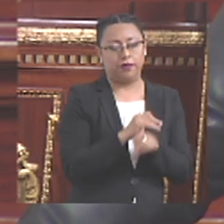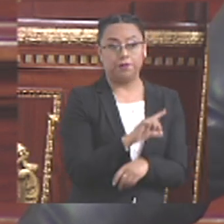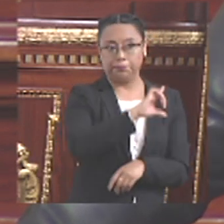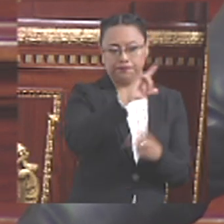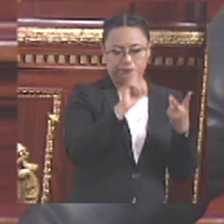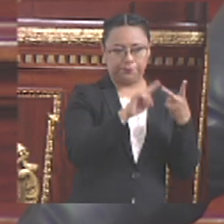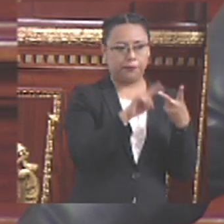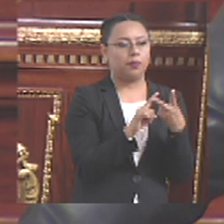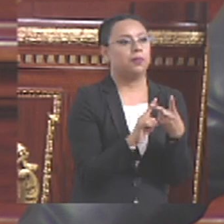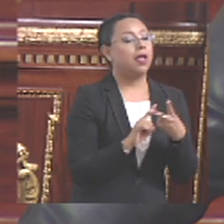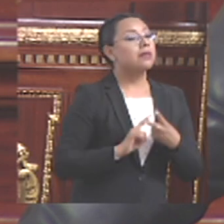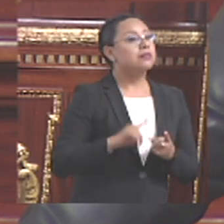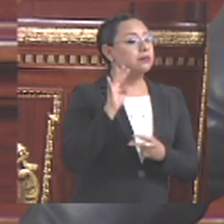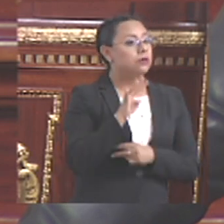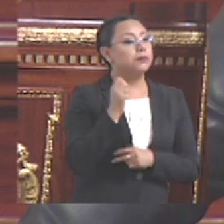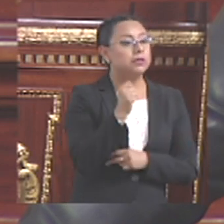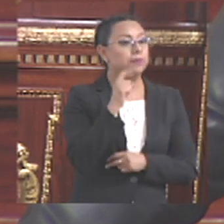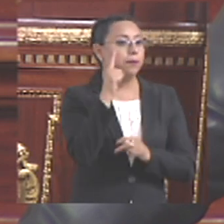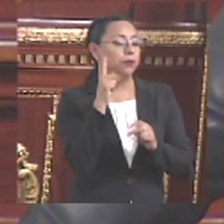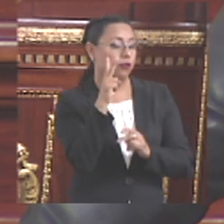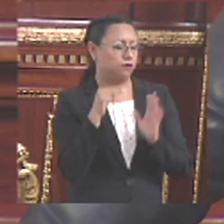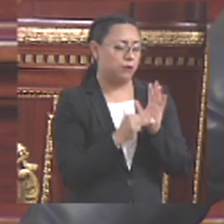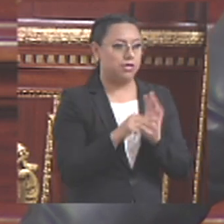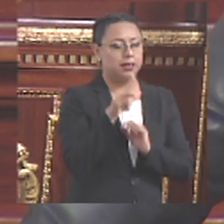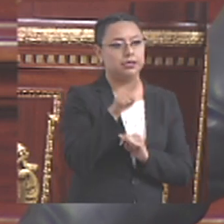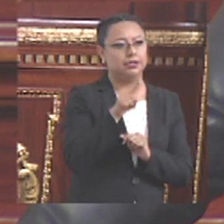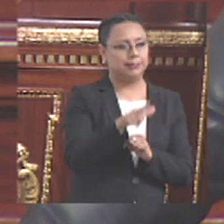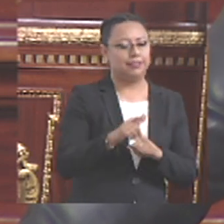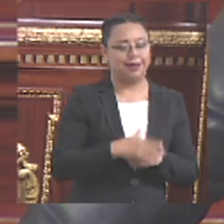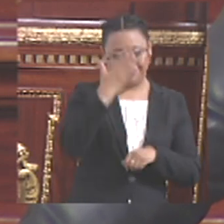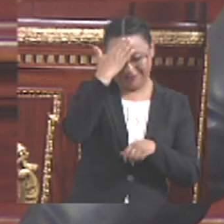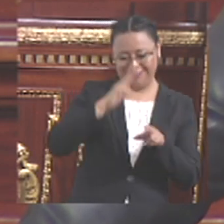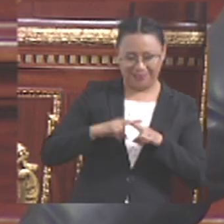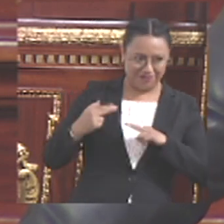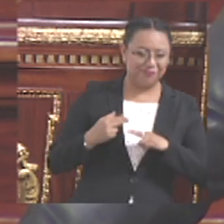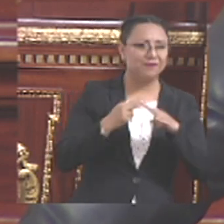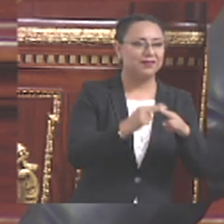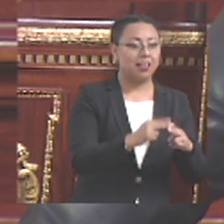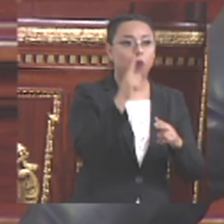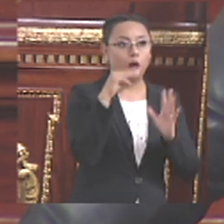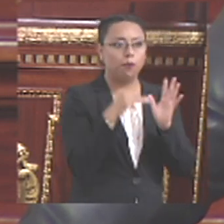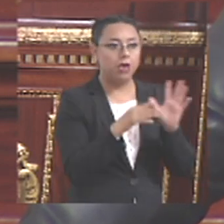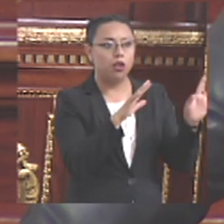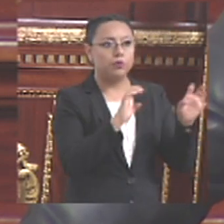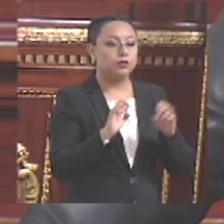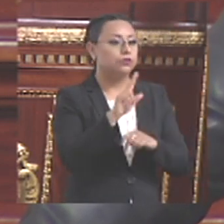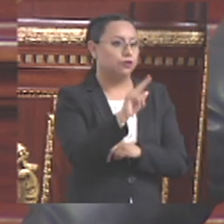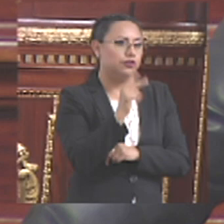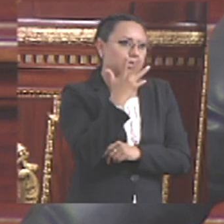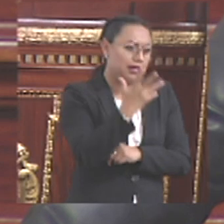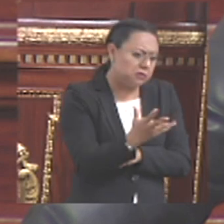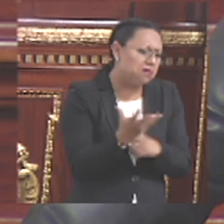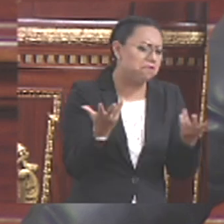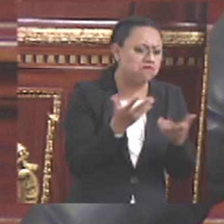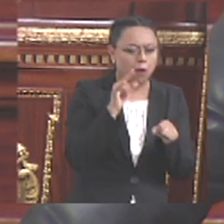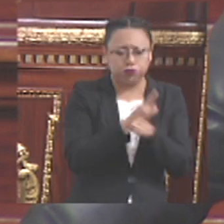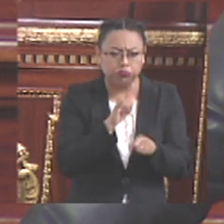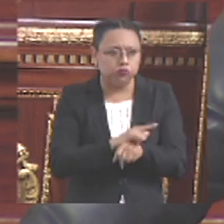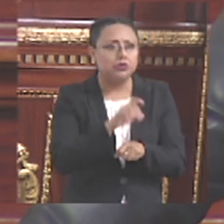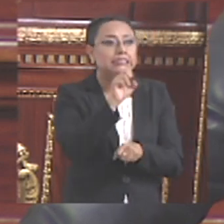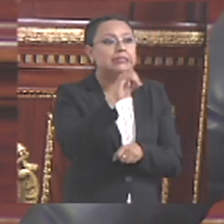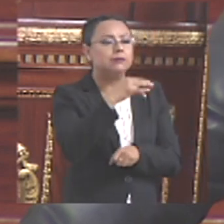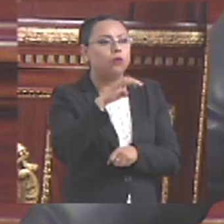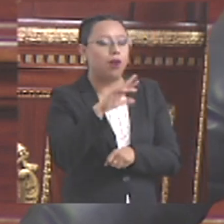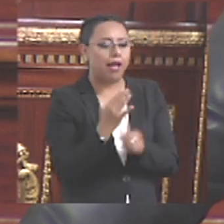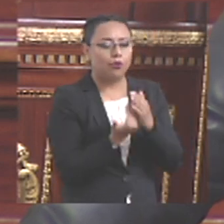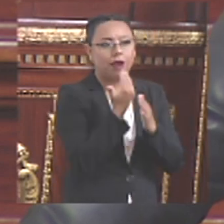32 años del terremoto de 1985. A las 11 horas se realizó el simulacro. Todo parecía un protocolo